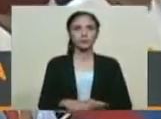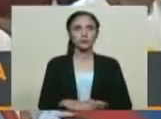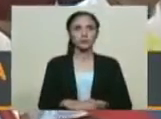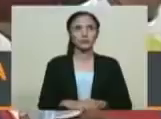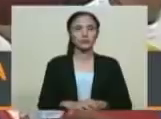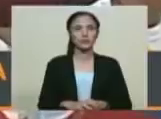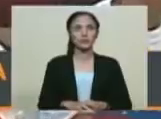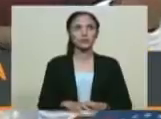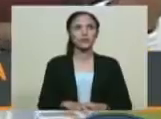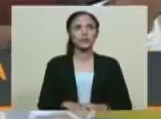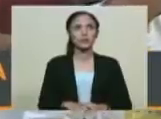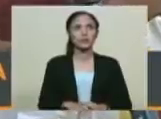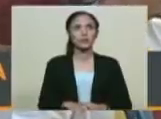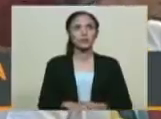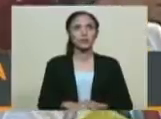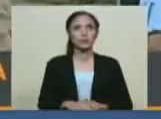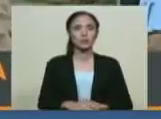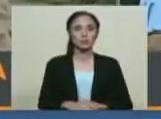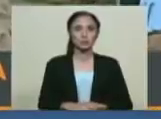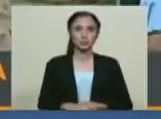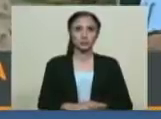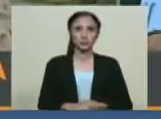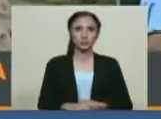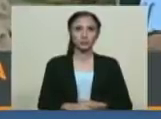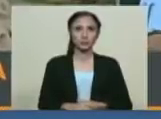Juancito, ¿cómo te dice a ti el pueblo?